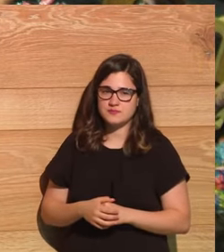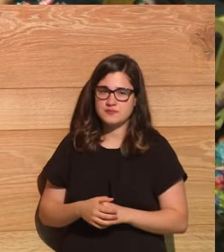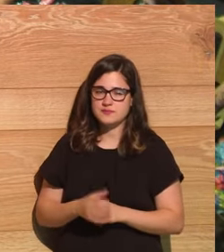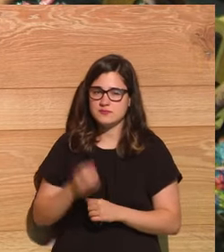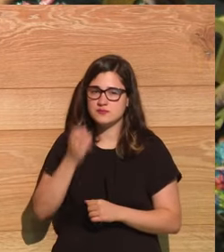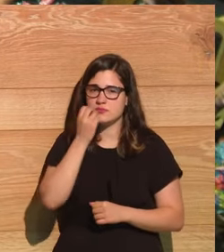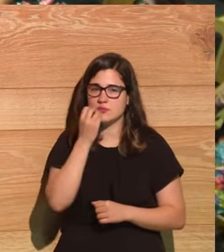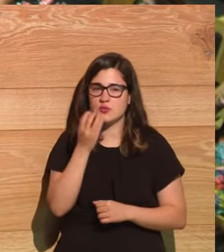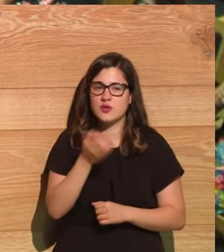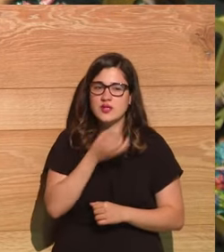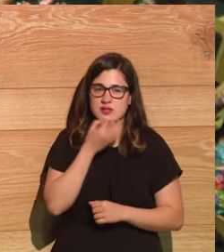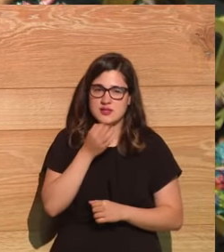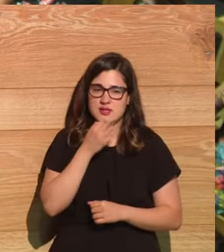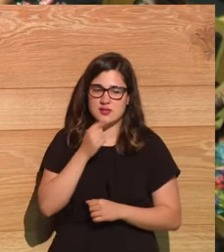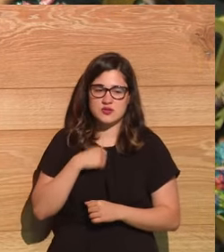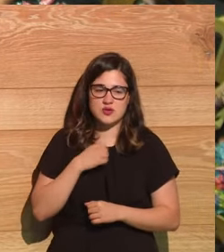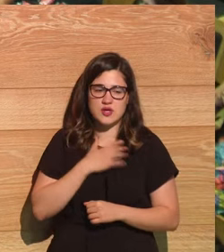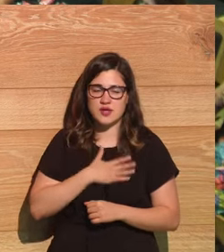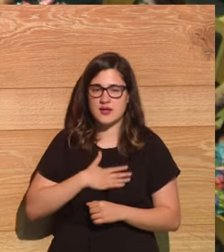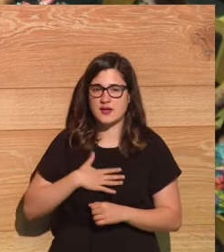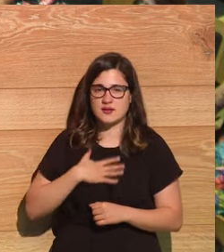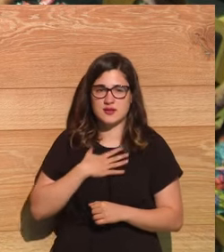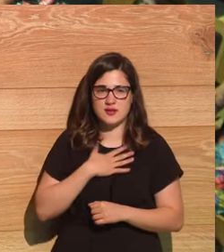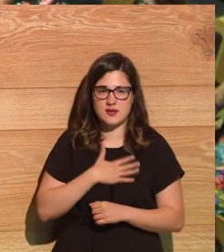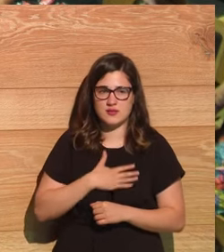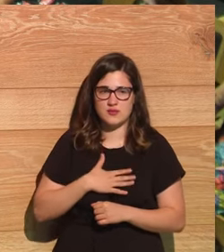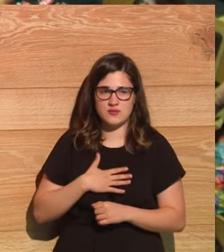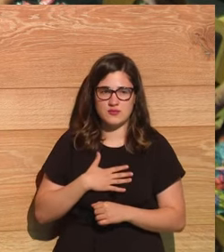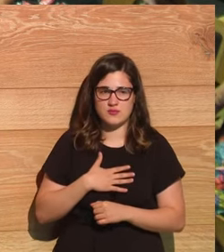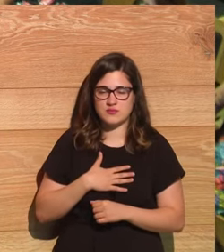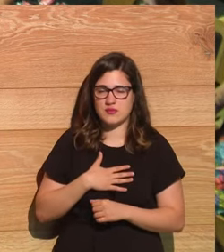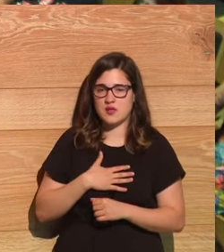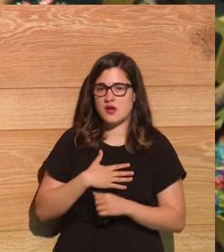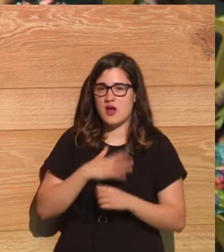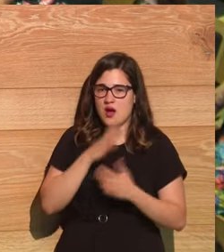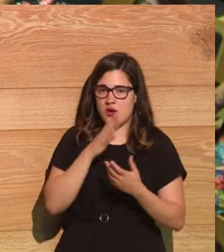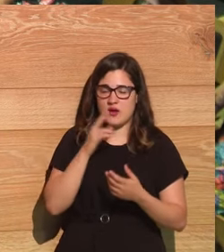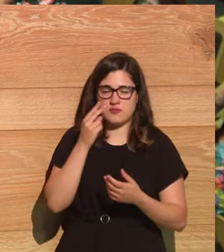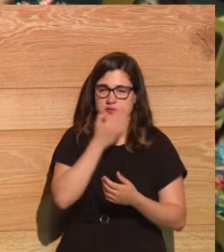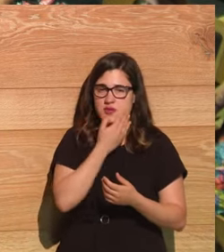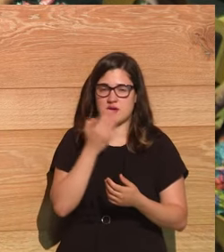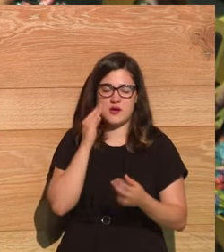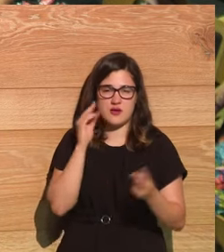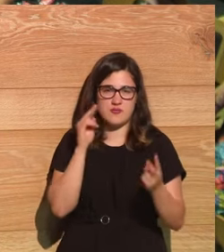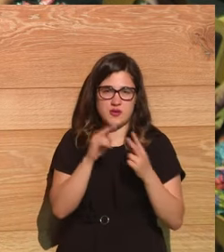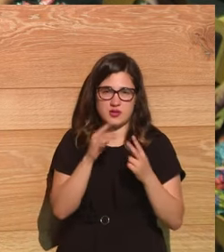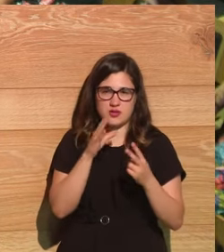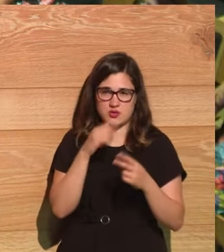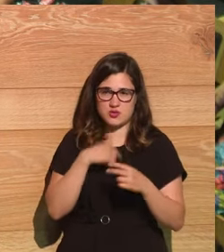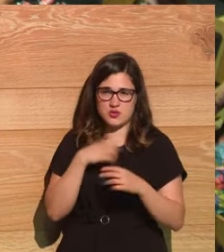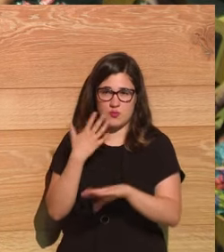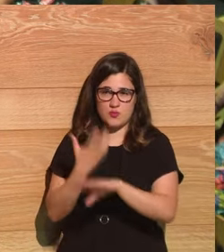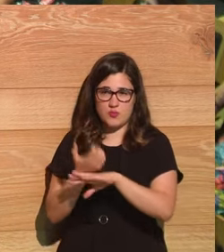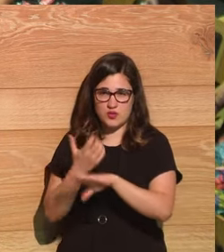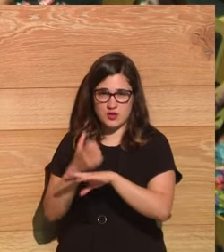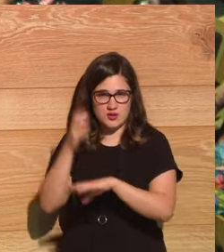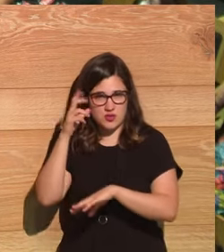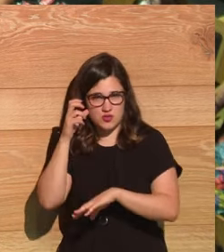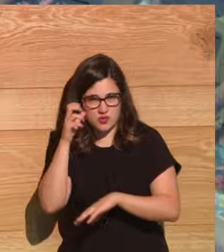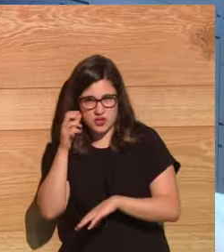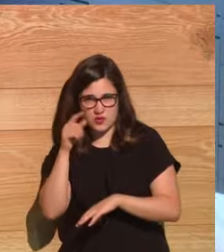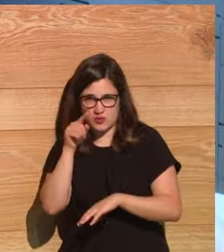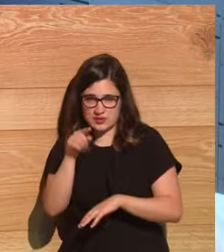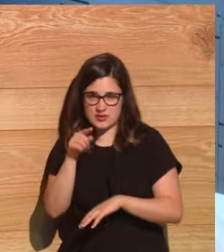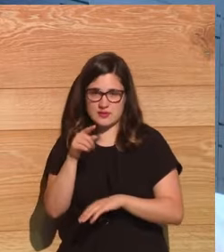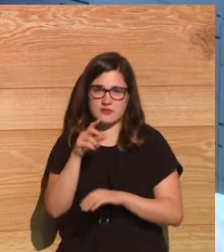Buenas tardes, estoy encantado de desvirtualizarte, porque muchas te he seguido gracias. Mucho en podcast y en vídeo, nunca te había tenido así enfrente. Muchas